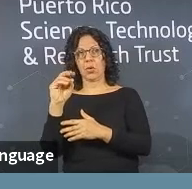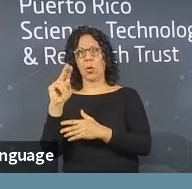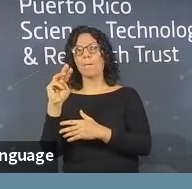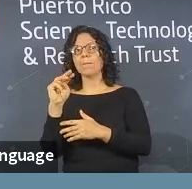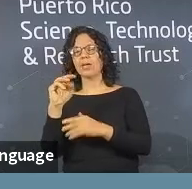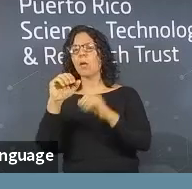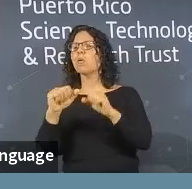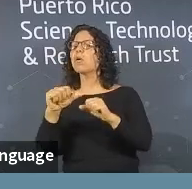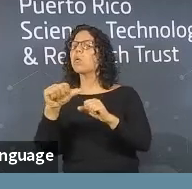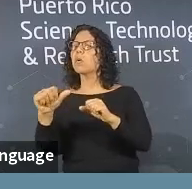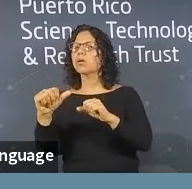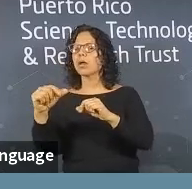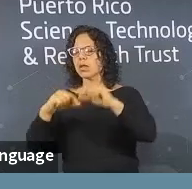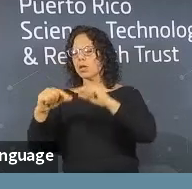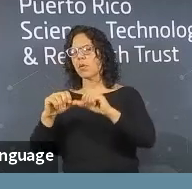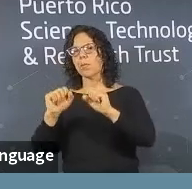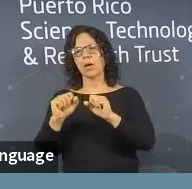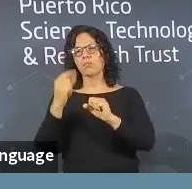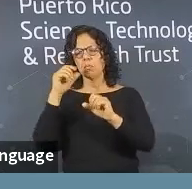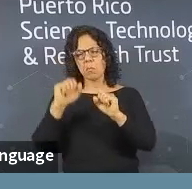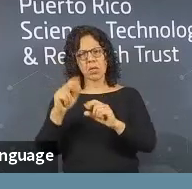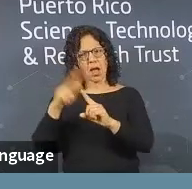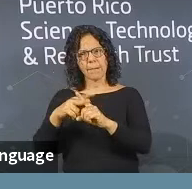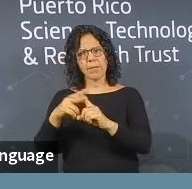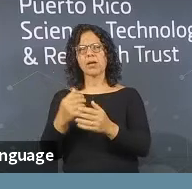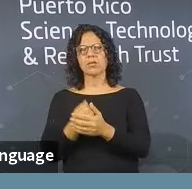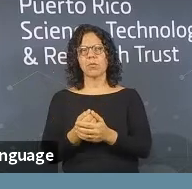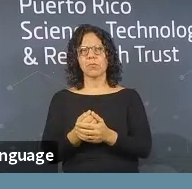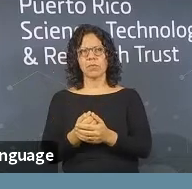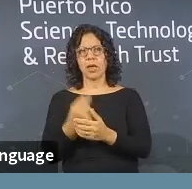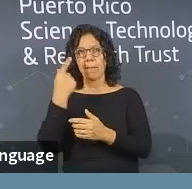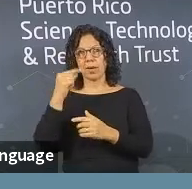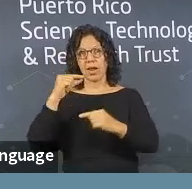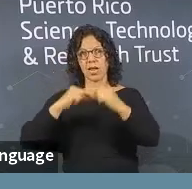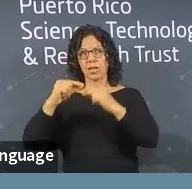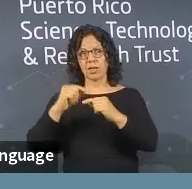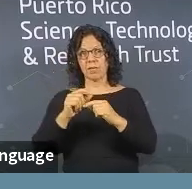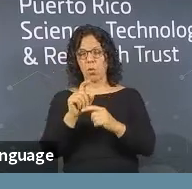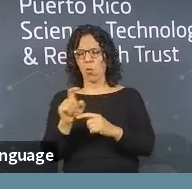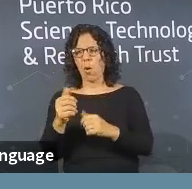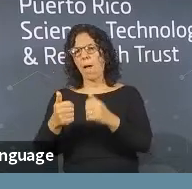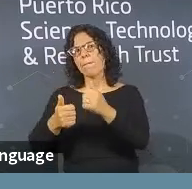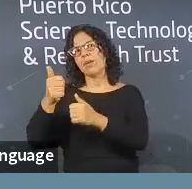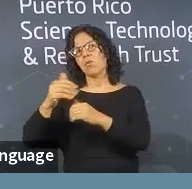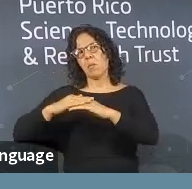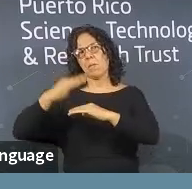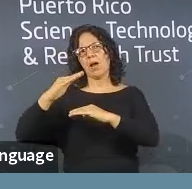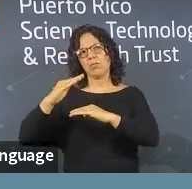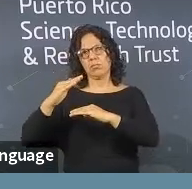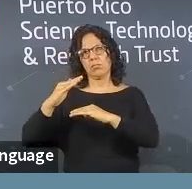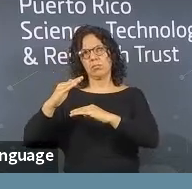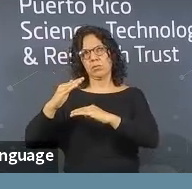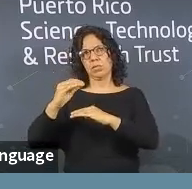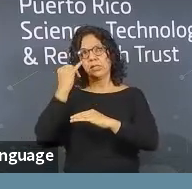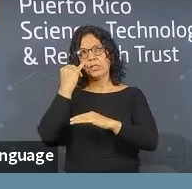de aplicación. Rara vez se va a ver una aplicación para adulticidas que sea mayor que esto, al menos que sea algún tipo de